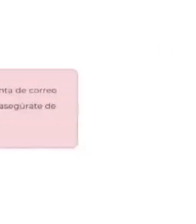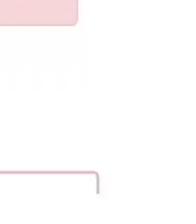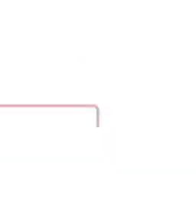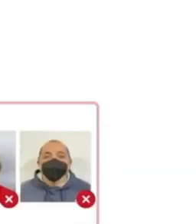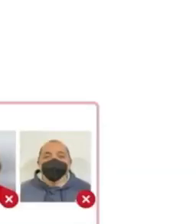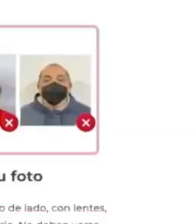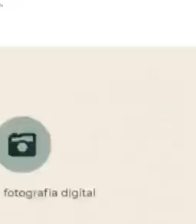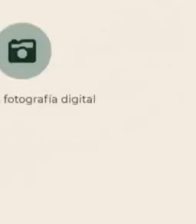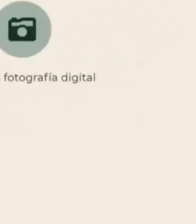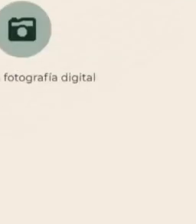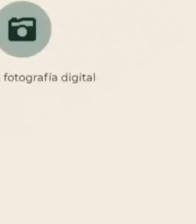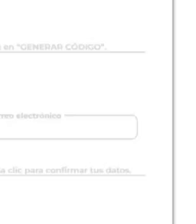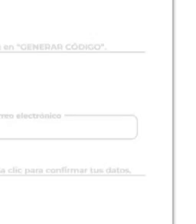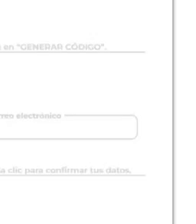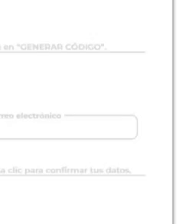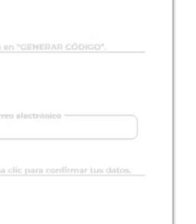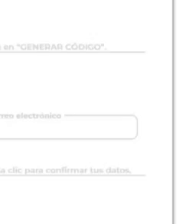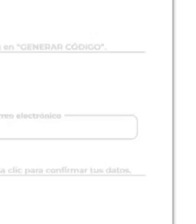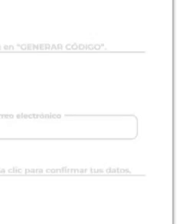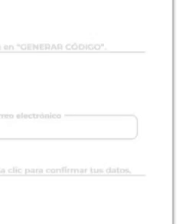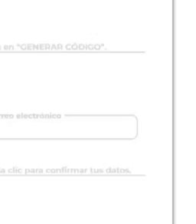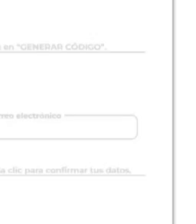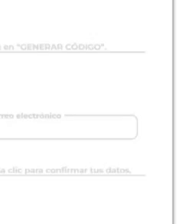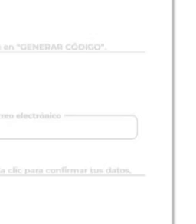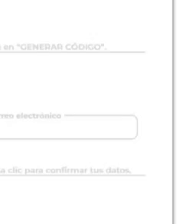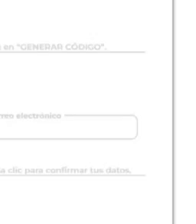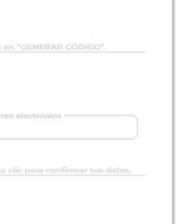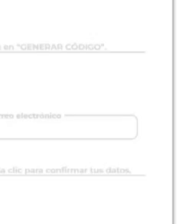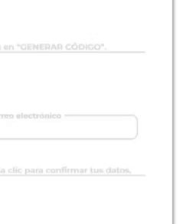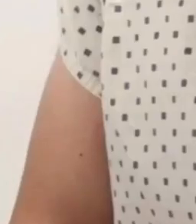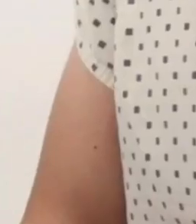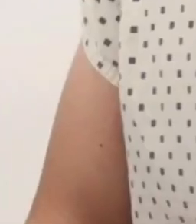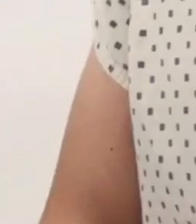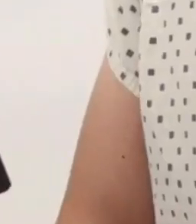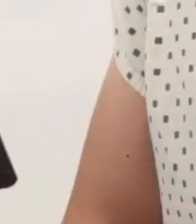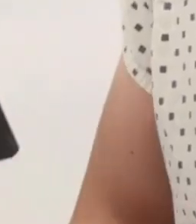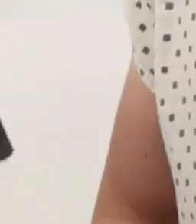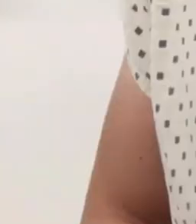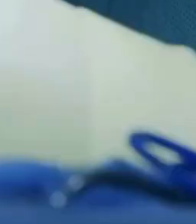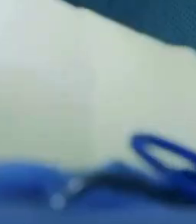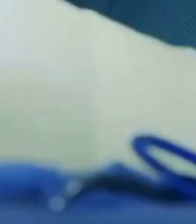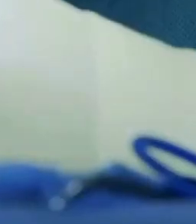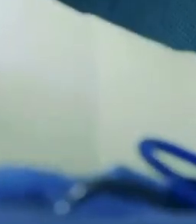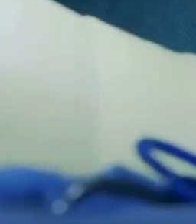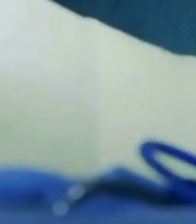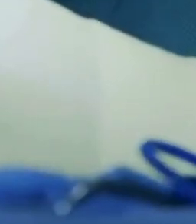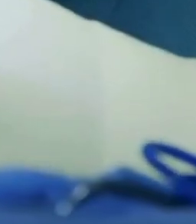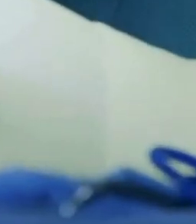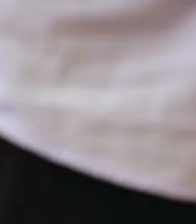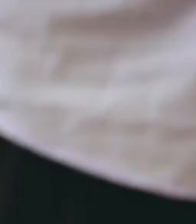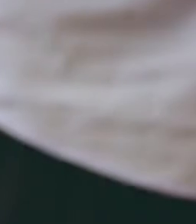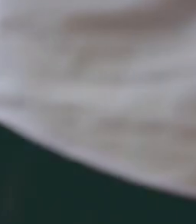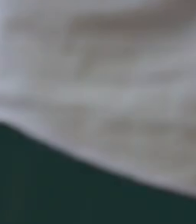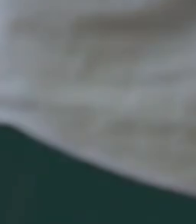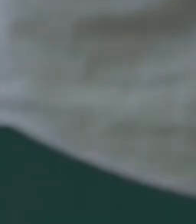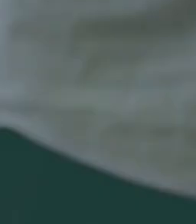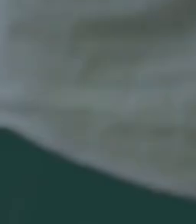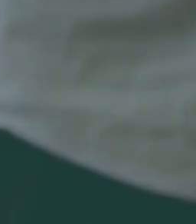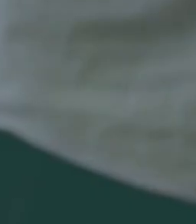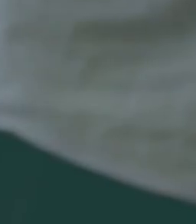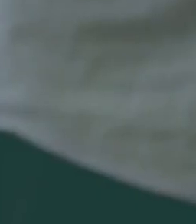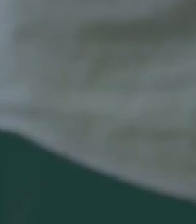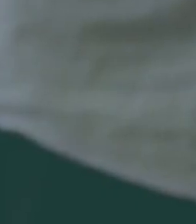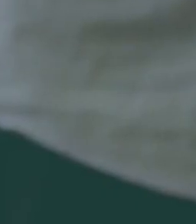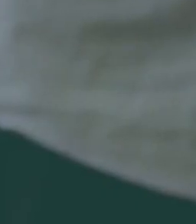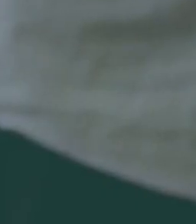para que todo aquel que no cuente con un esquema de seguridad social pueda acceder a un servicio de salud de calidad sin costo.